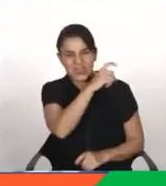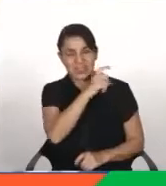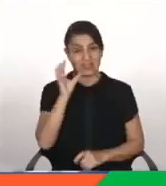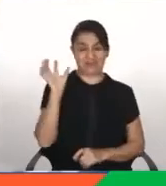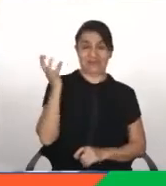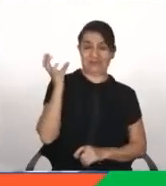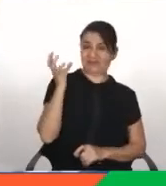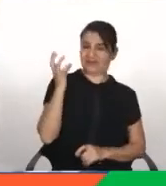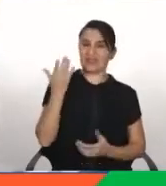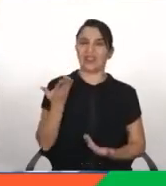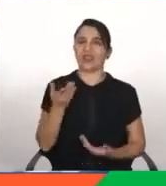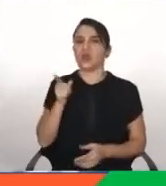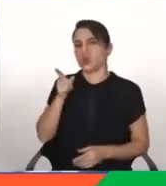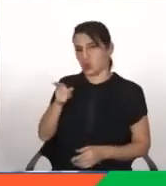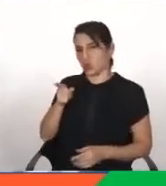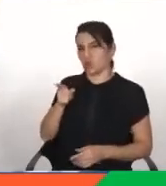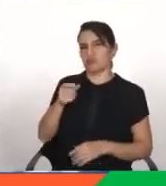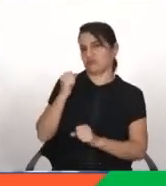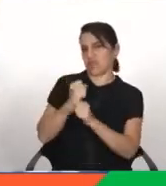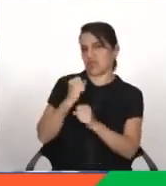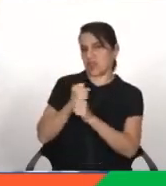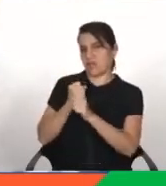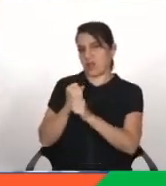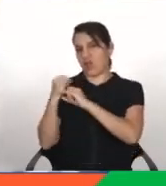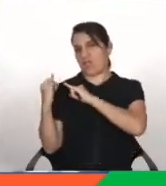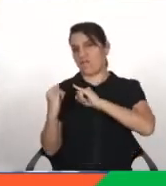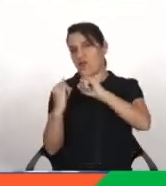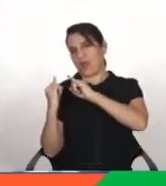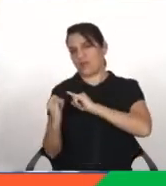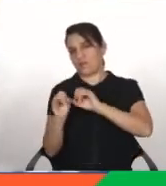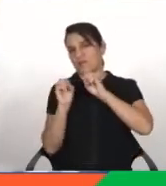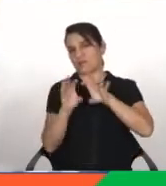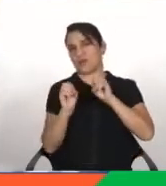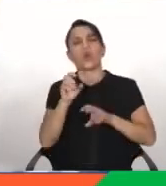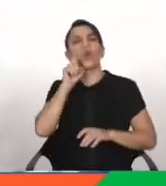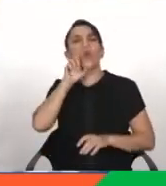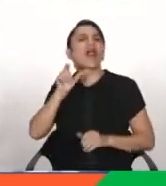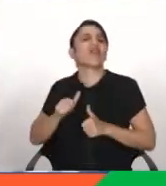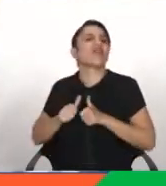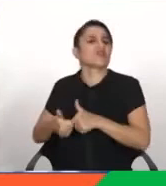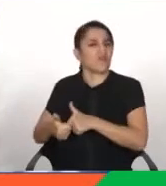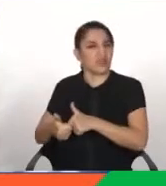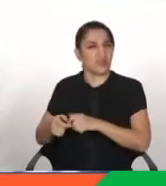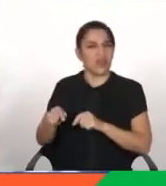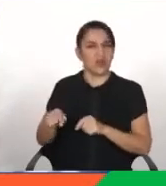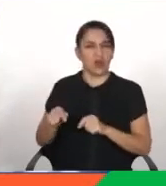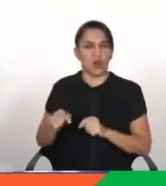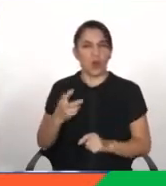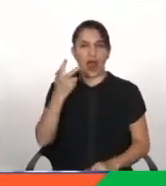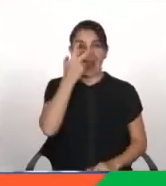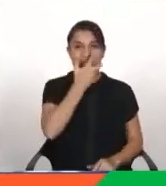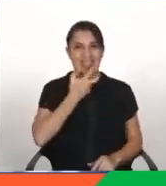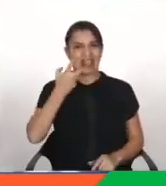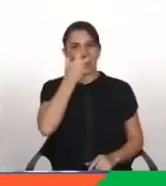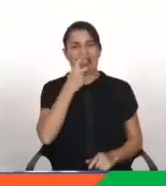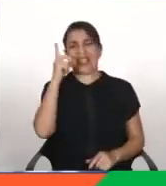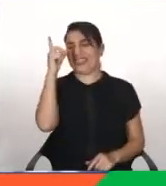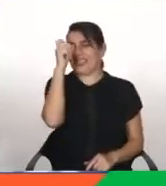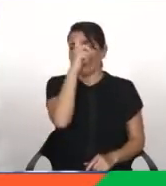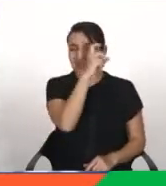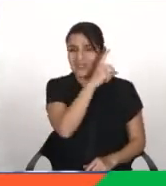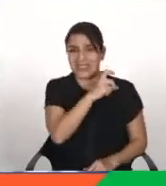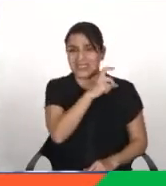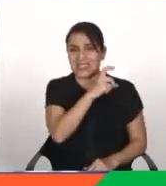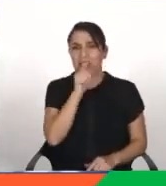¿cómo es tu labor como divulgadora? ¿Cuáles han sido tus mayores desafíos? ¿Cómo bajas el lenguaje técnico a un lenguaje que sea comprensible